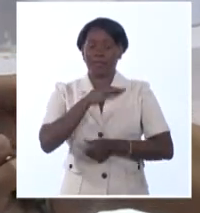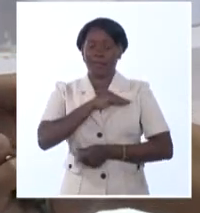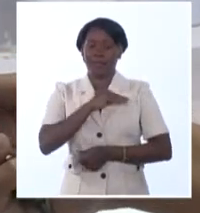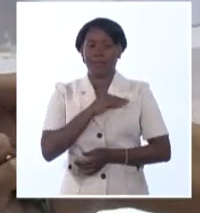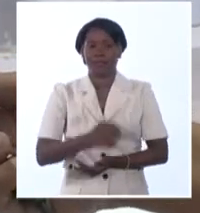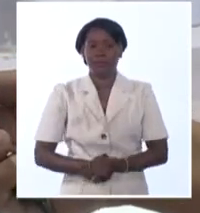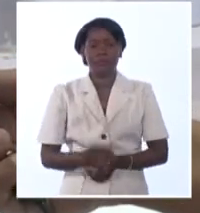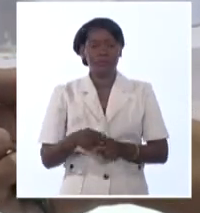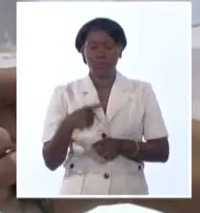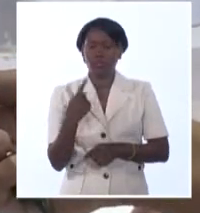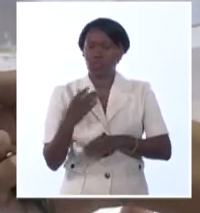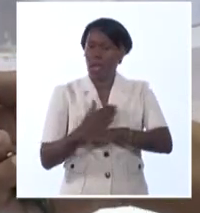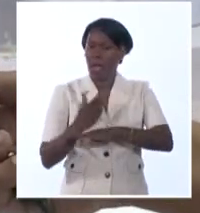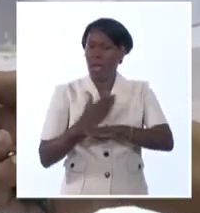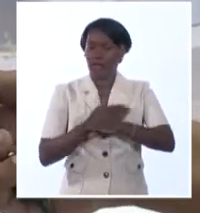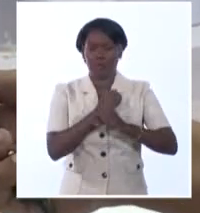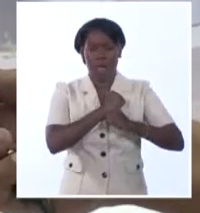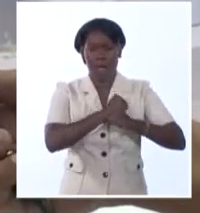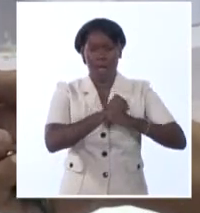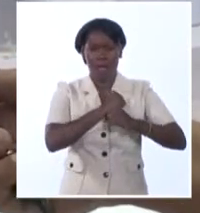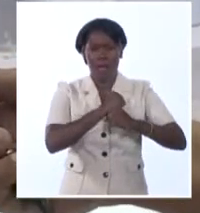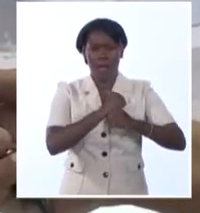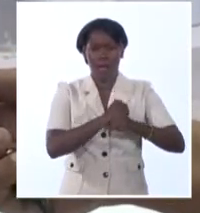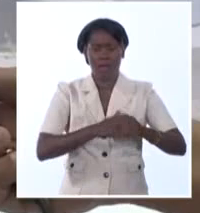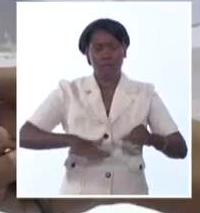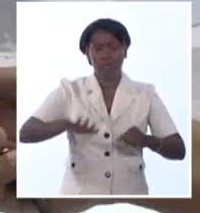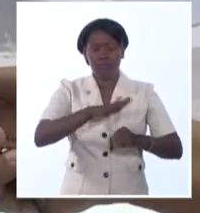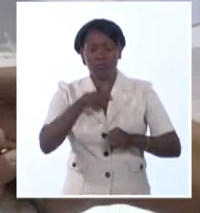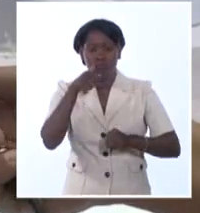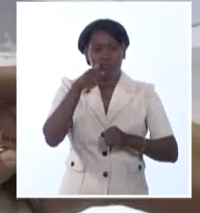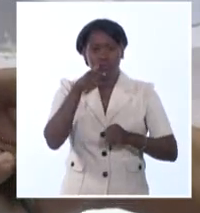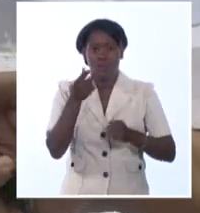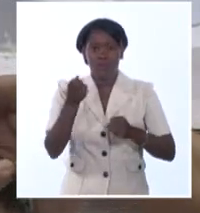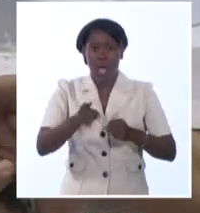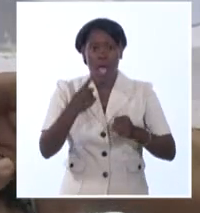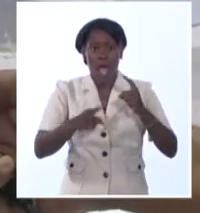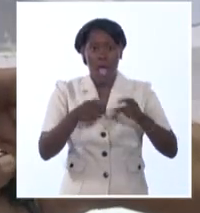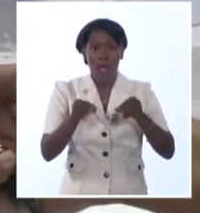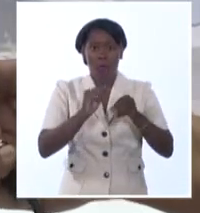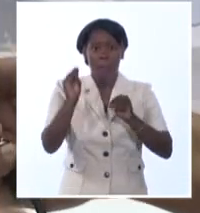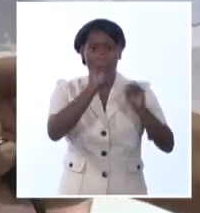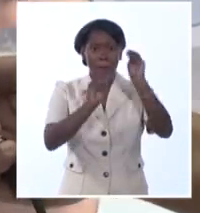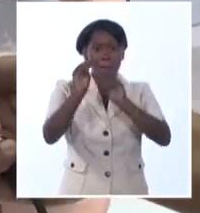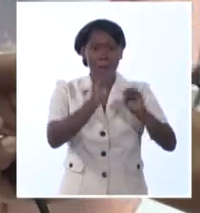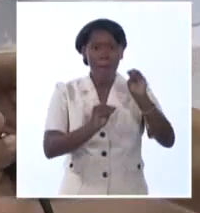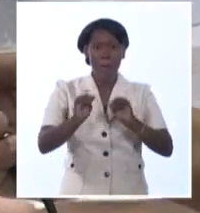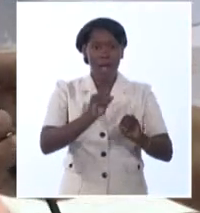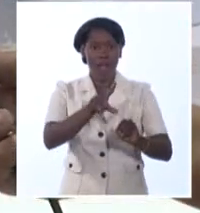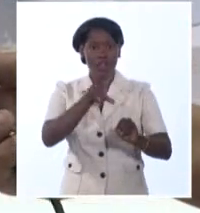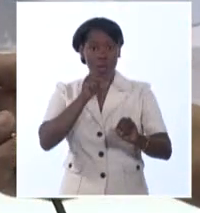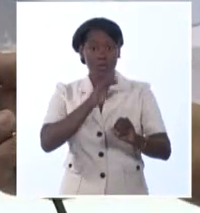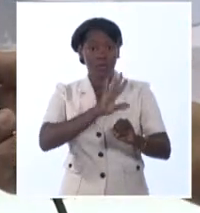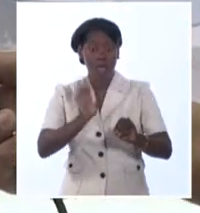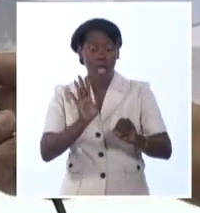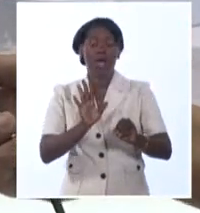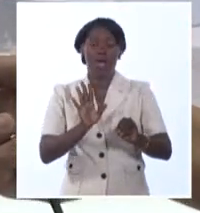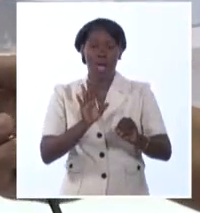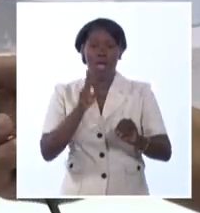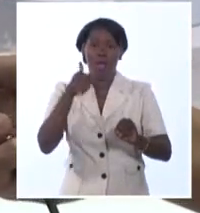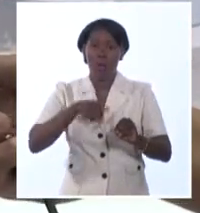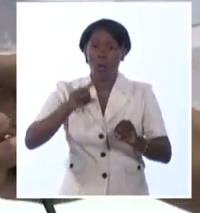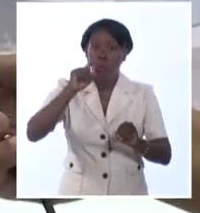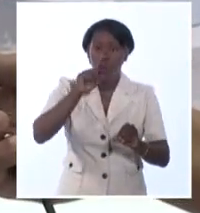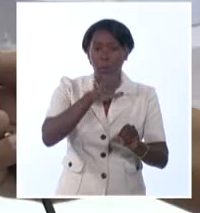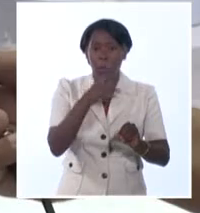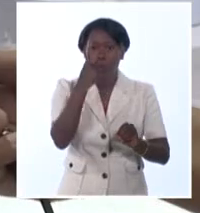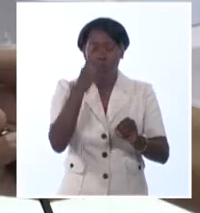minuto en esas 3 unidades. 2 de las más importantes del sistema y bueno, la unidad número 6 de termoeléctrica Renté, que ya para el mes de junio se nos va a